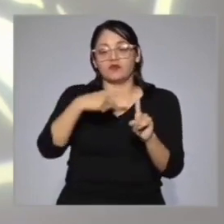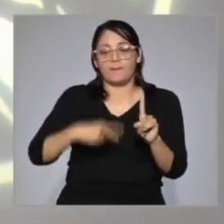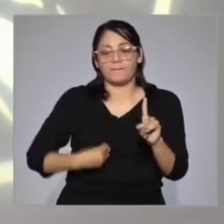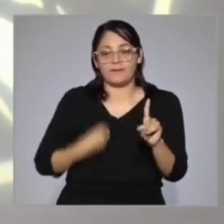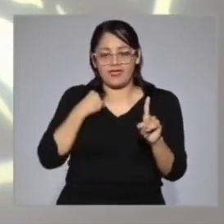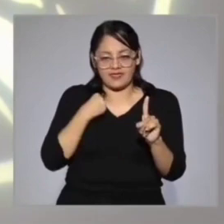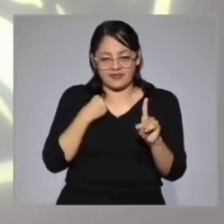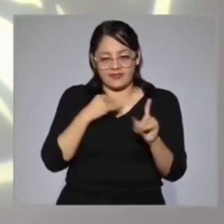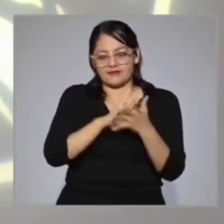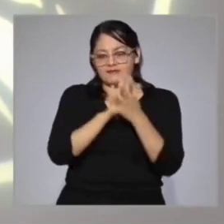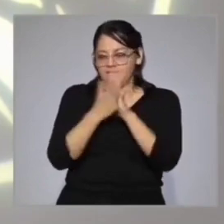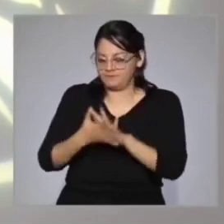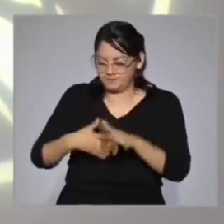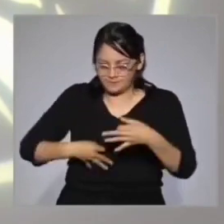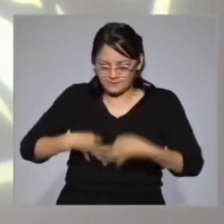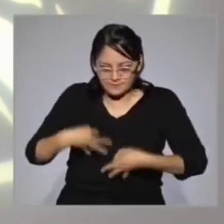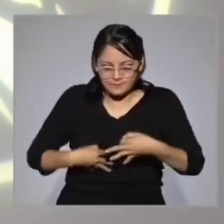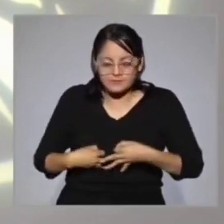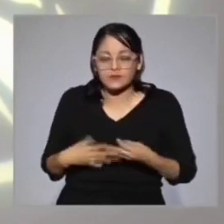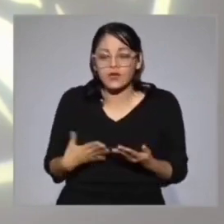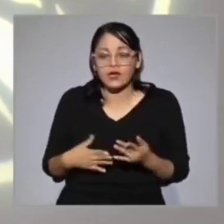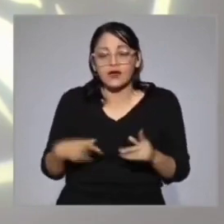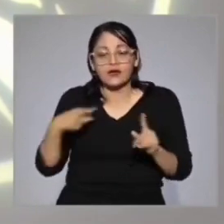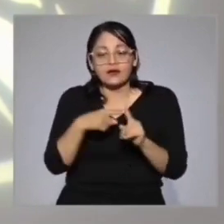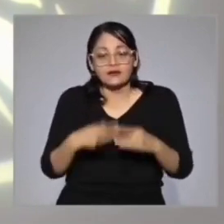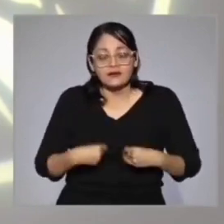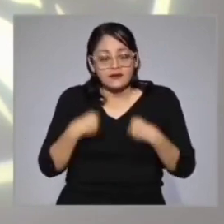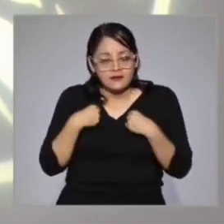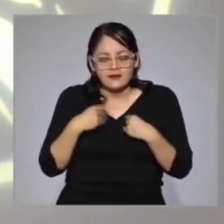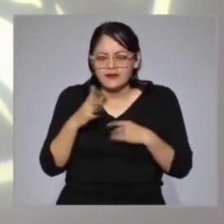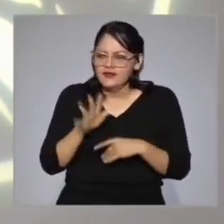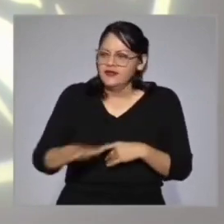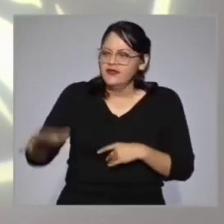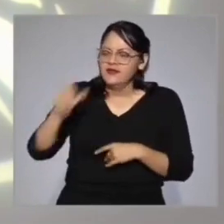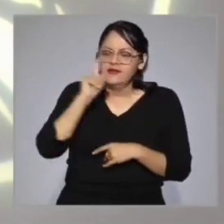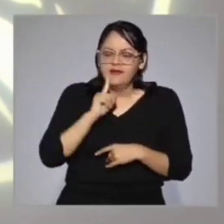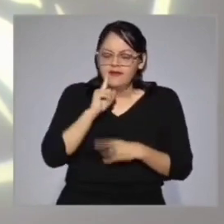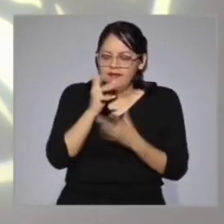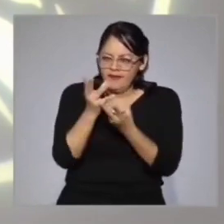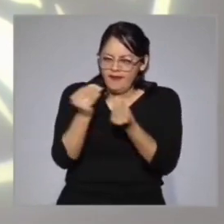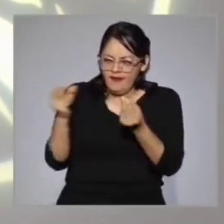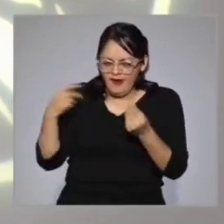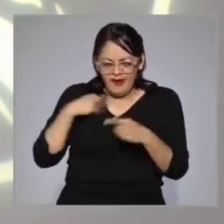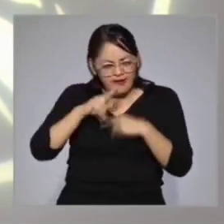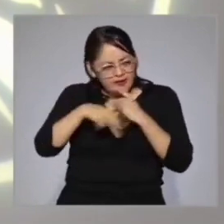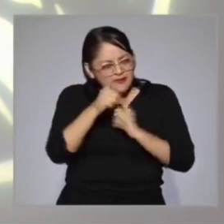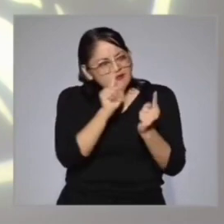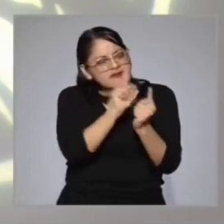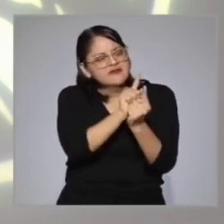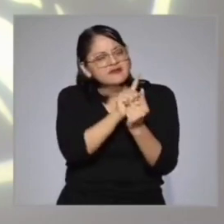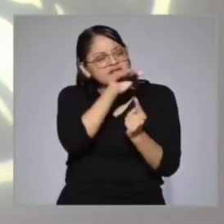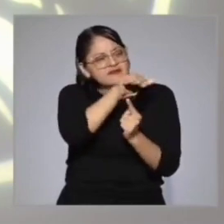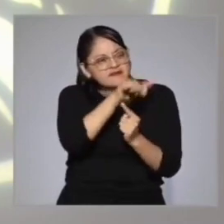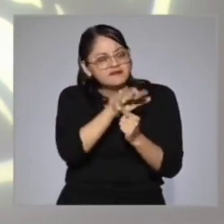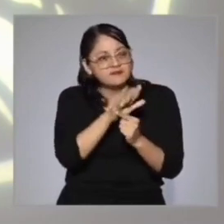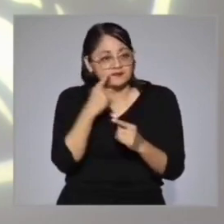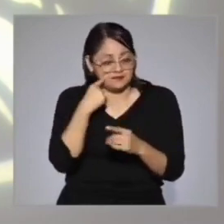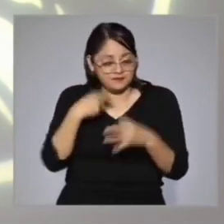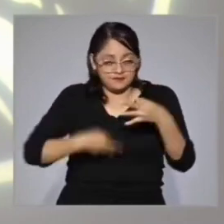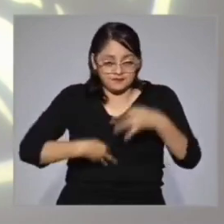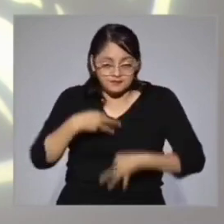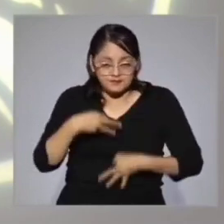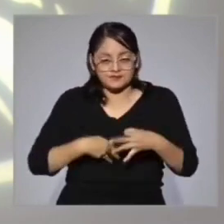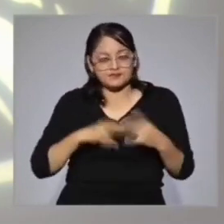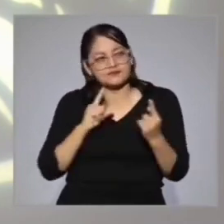vida hecho teatro, pero no solo el testimonio de lo que ella vivió, sino de todas las mujeres que se acercaron a ella y que a lo largo del montaje han